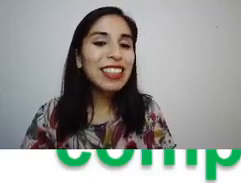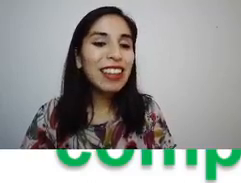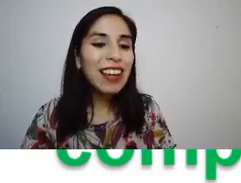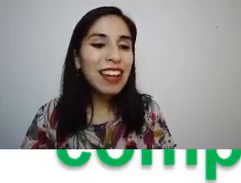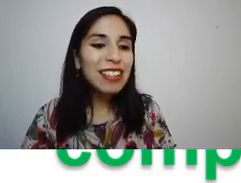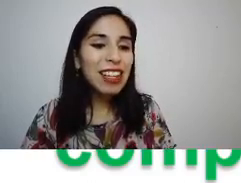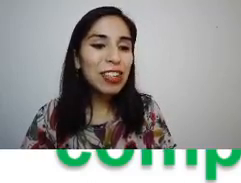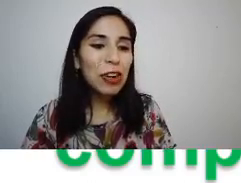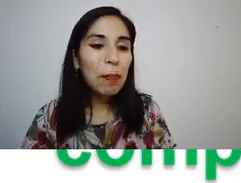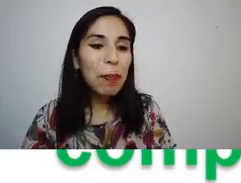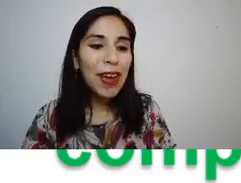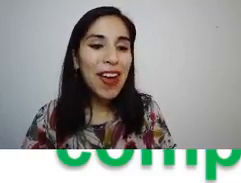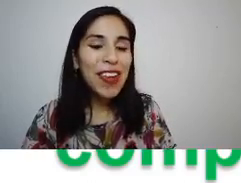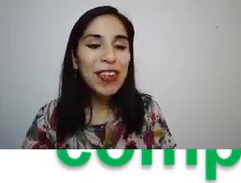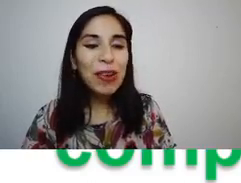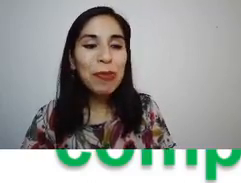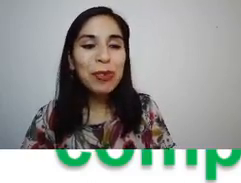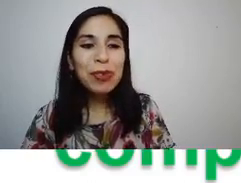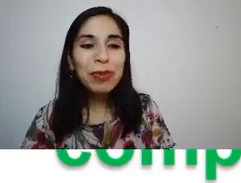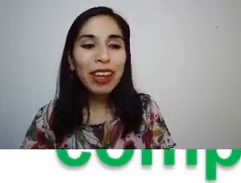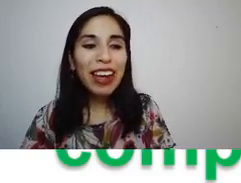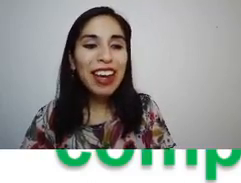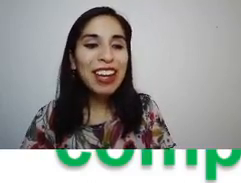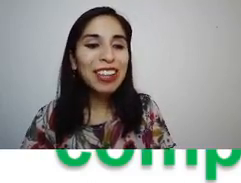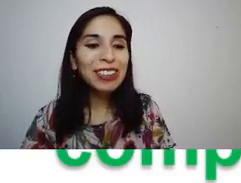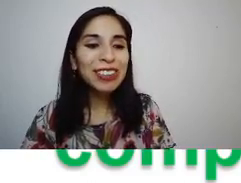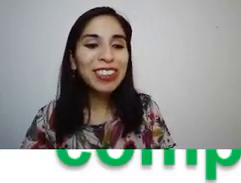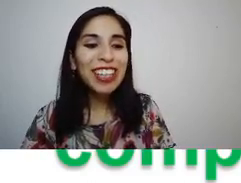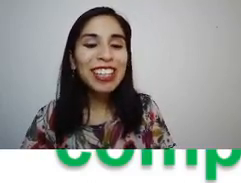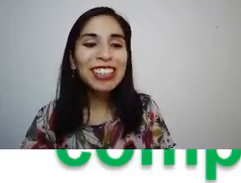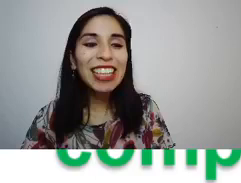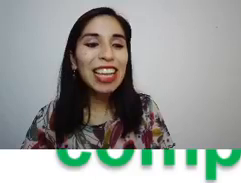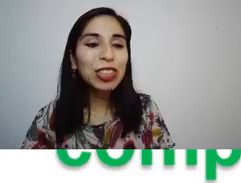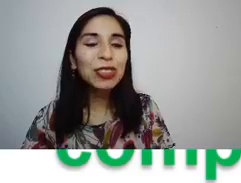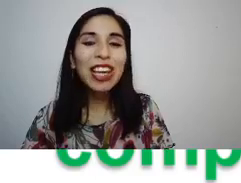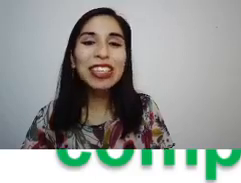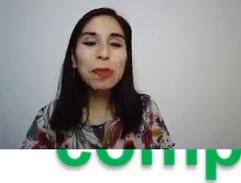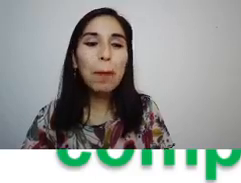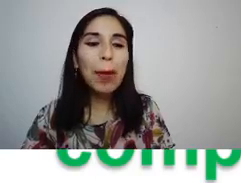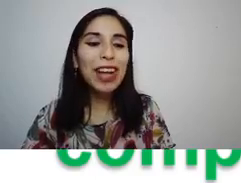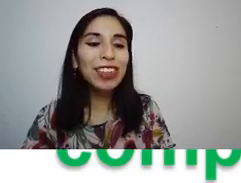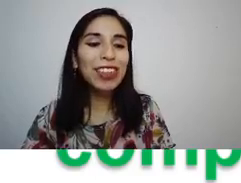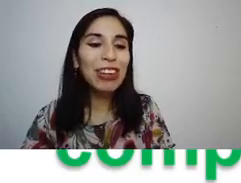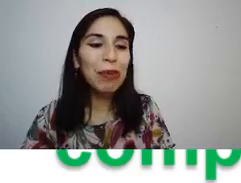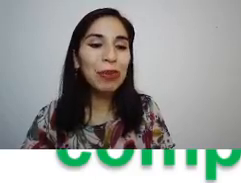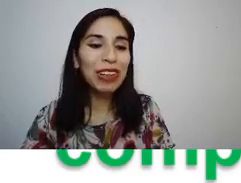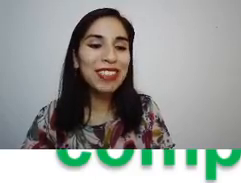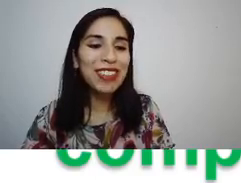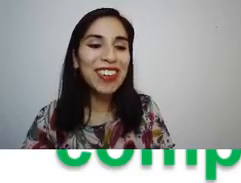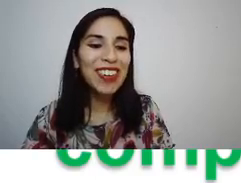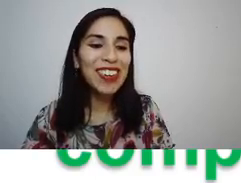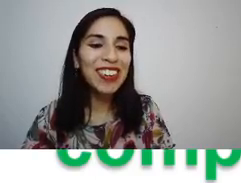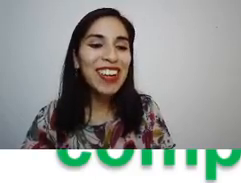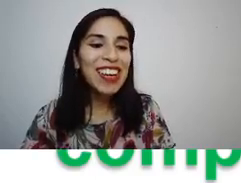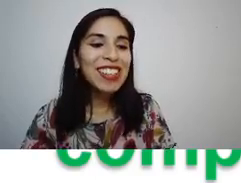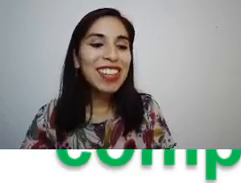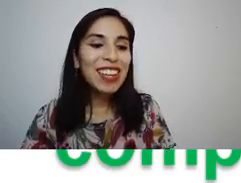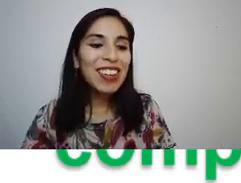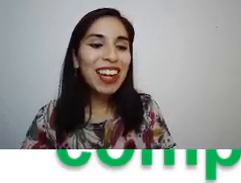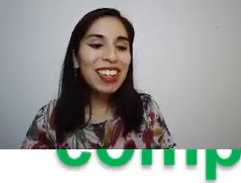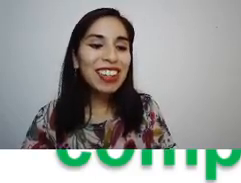así es señor pedro muy bien usted ya está hecho un experto en computación